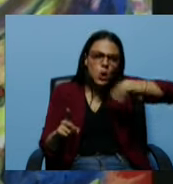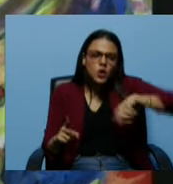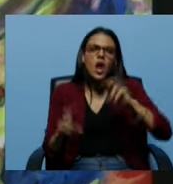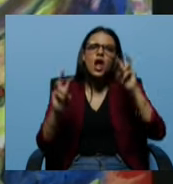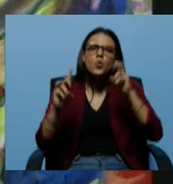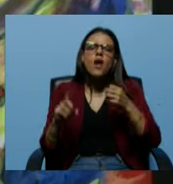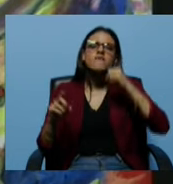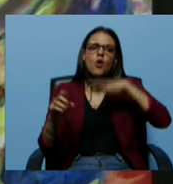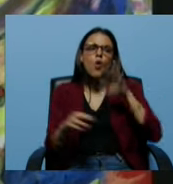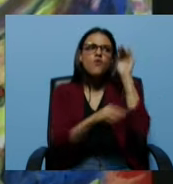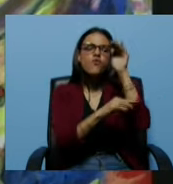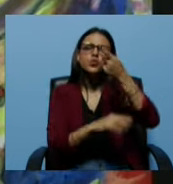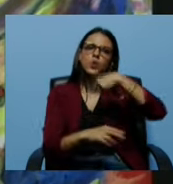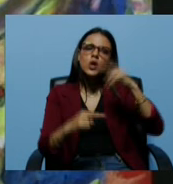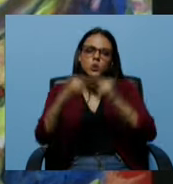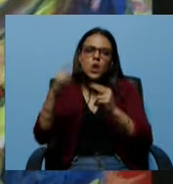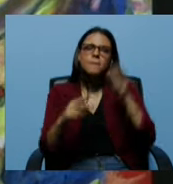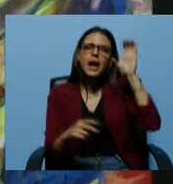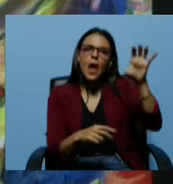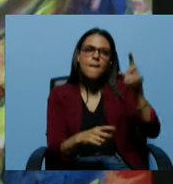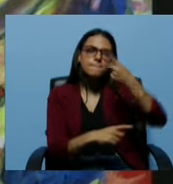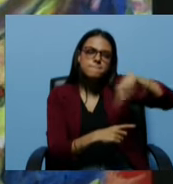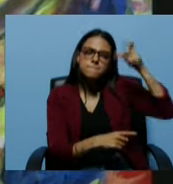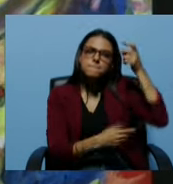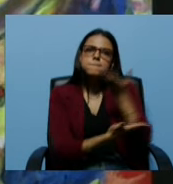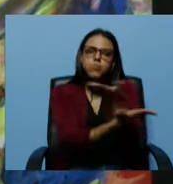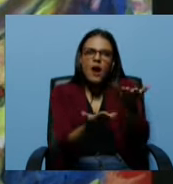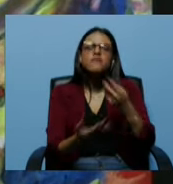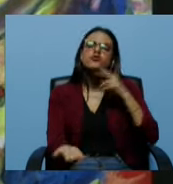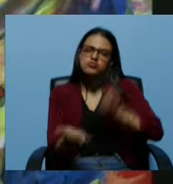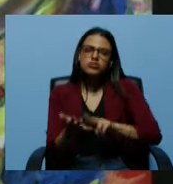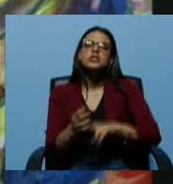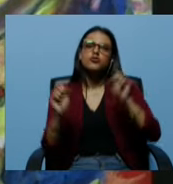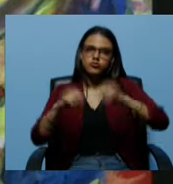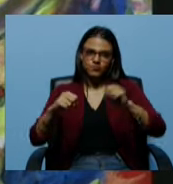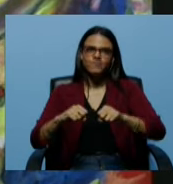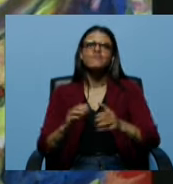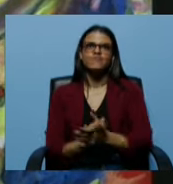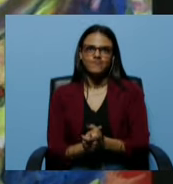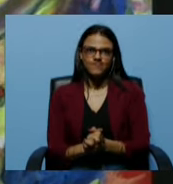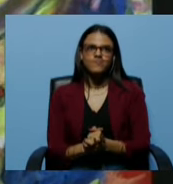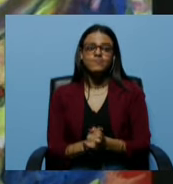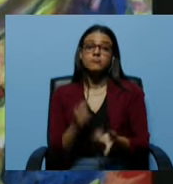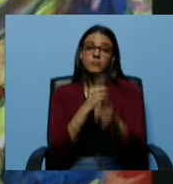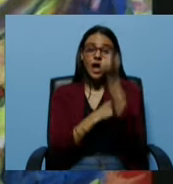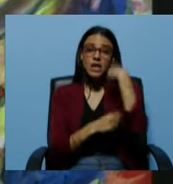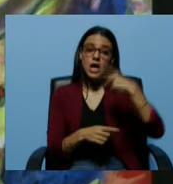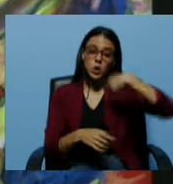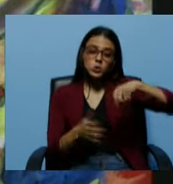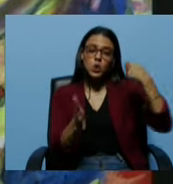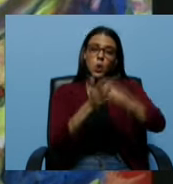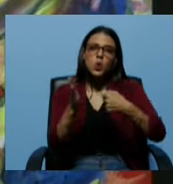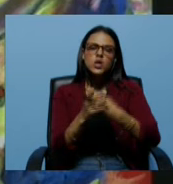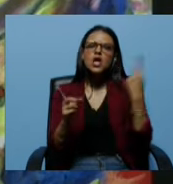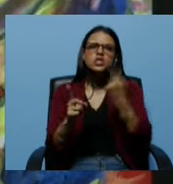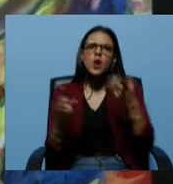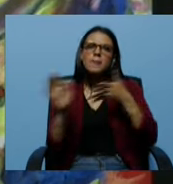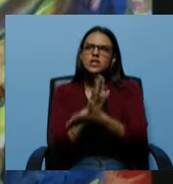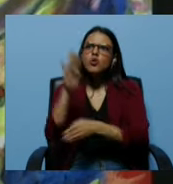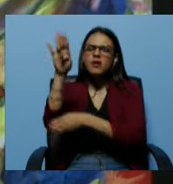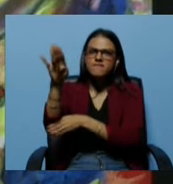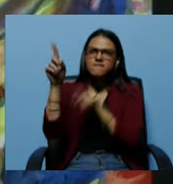primaveras que vendrán para los pueblos. Estoy seguro de eso. Ayer la lucha era solo contra el